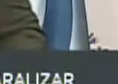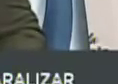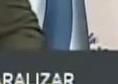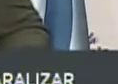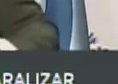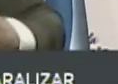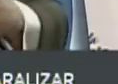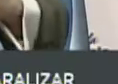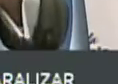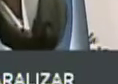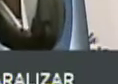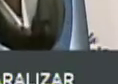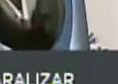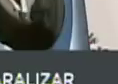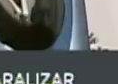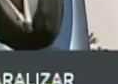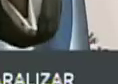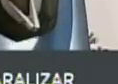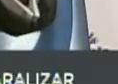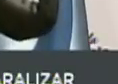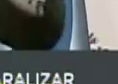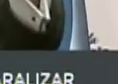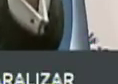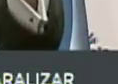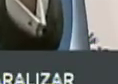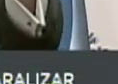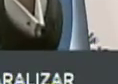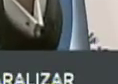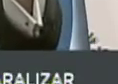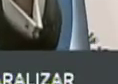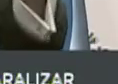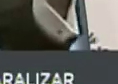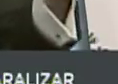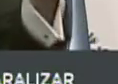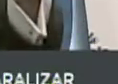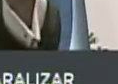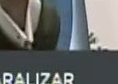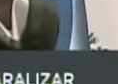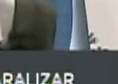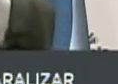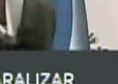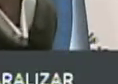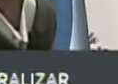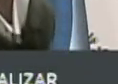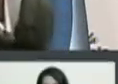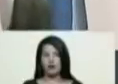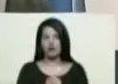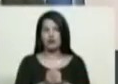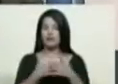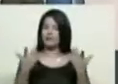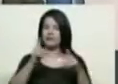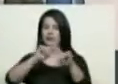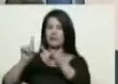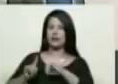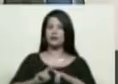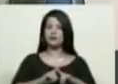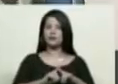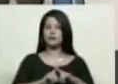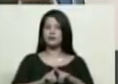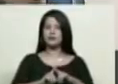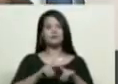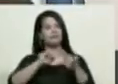en este momento están en una investigación en desarrollo en varios yo diría que en varios